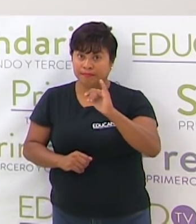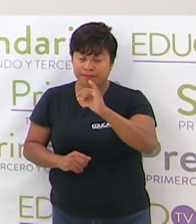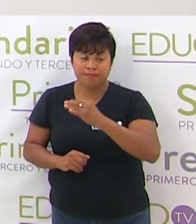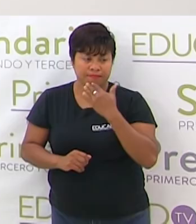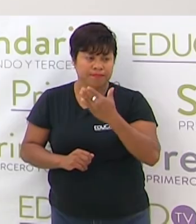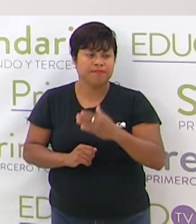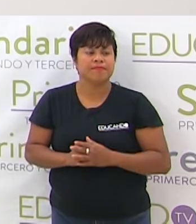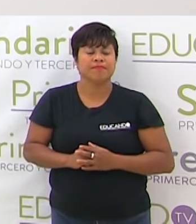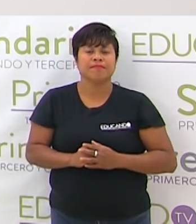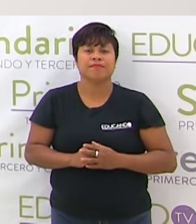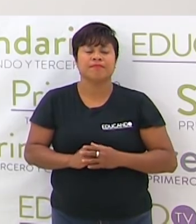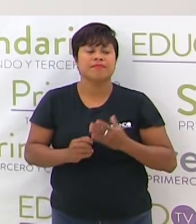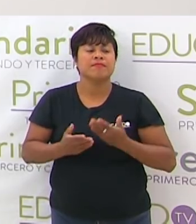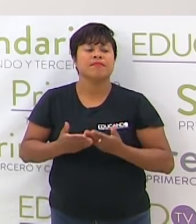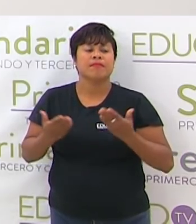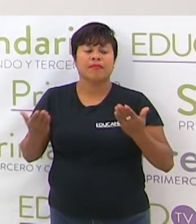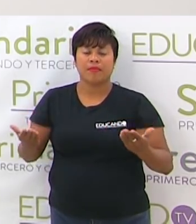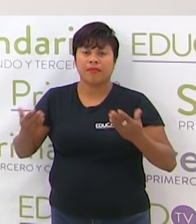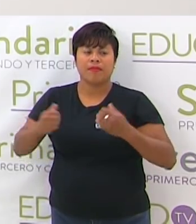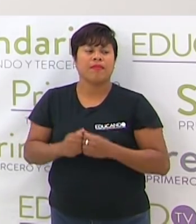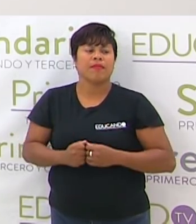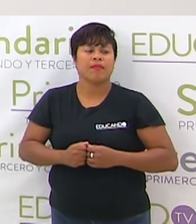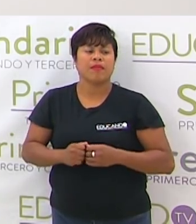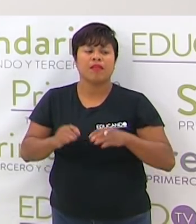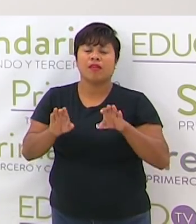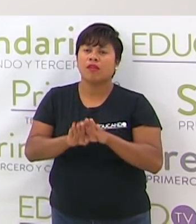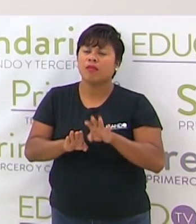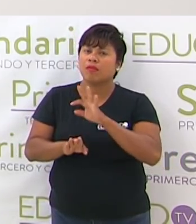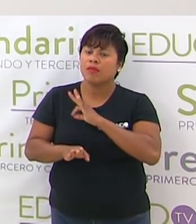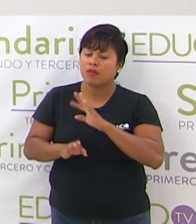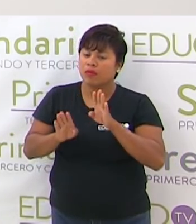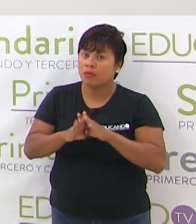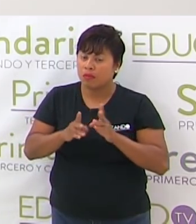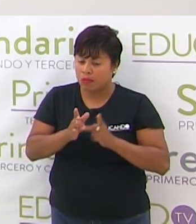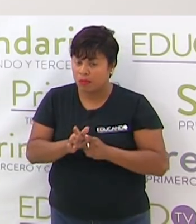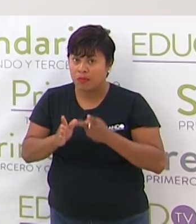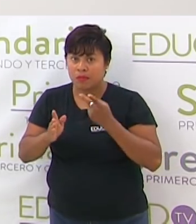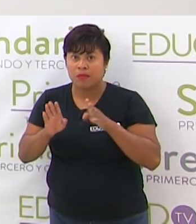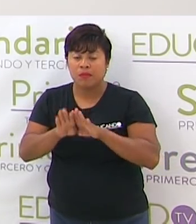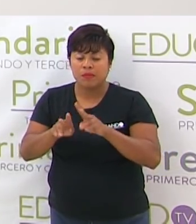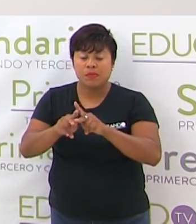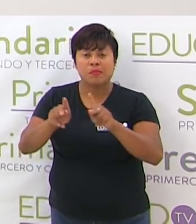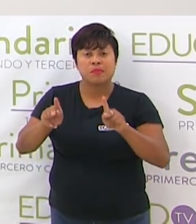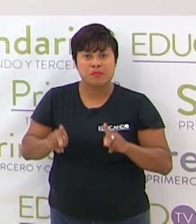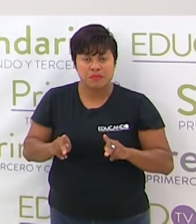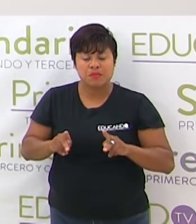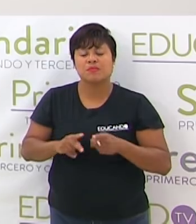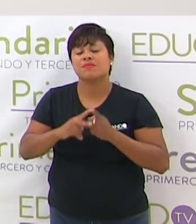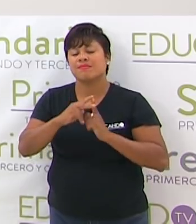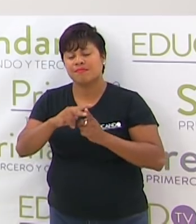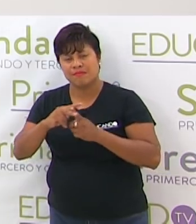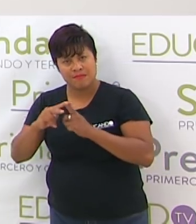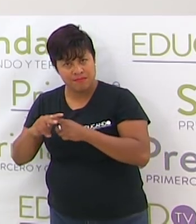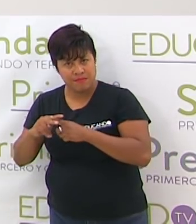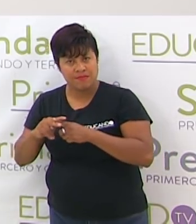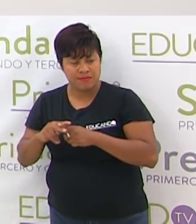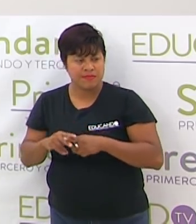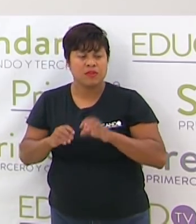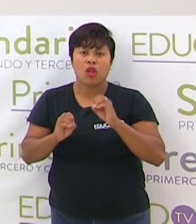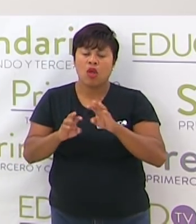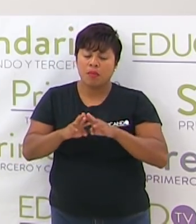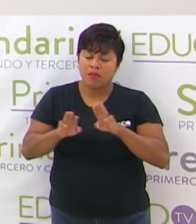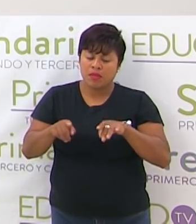¿Sí? Muy bien. Ahora, ¿cómo obtenemos el perímetro? Pues contando